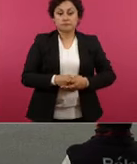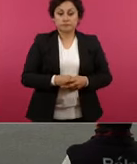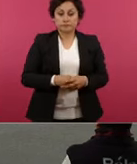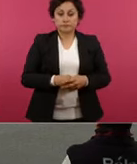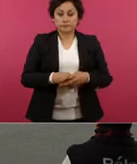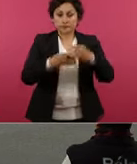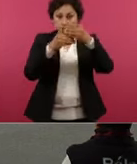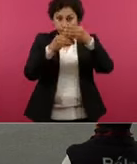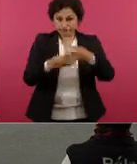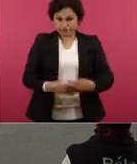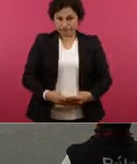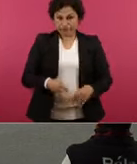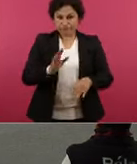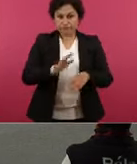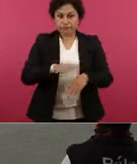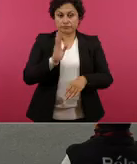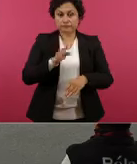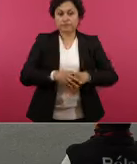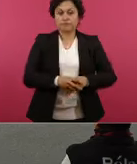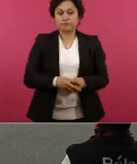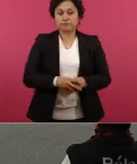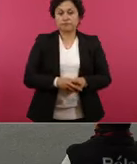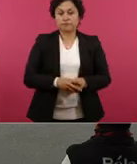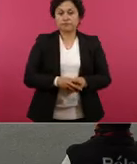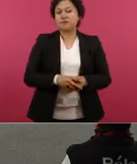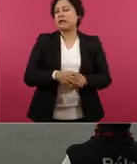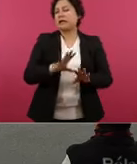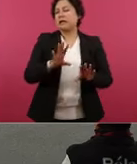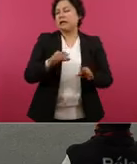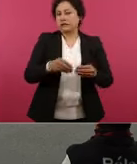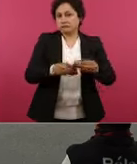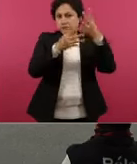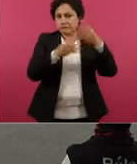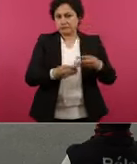Bájale más. Yo creo que está adelante. Pásale.